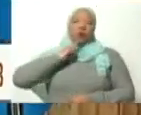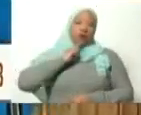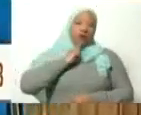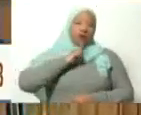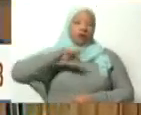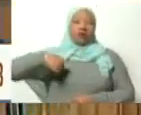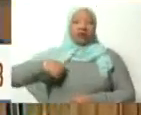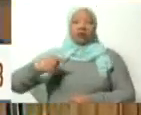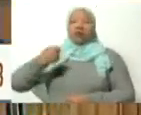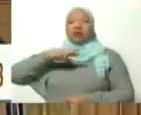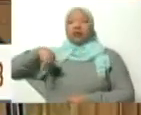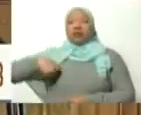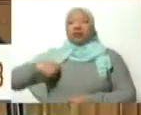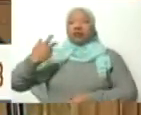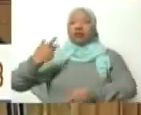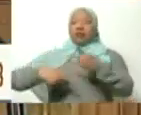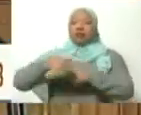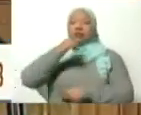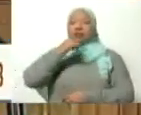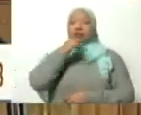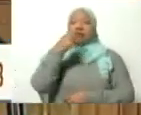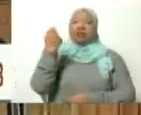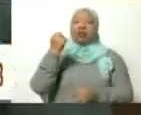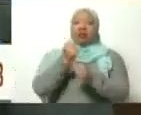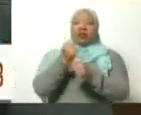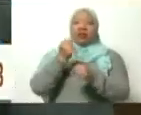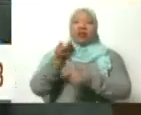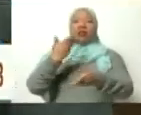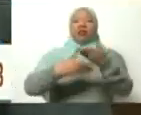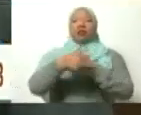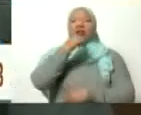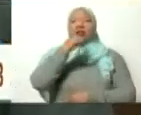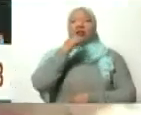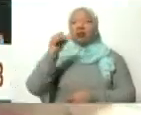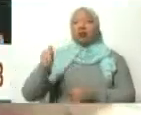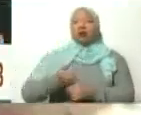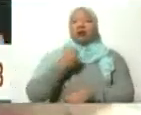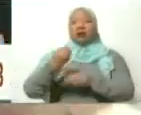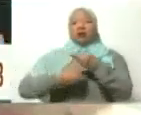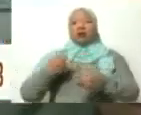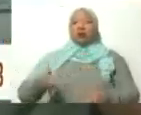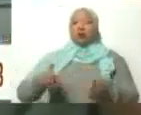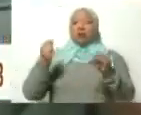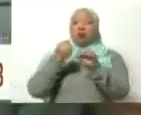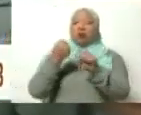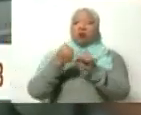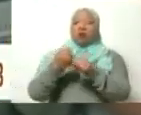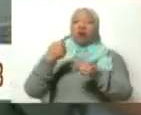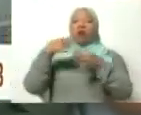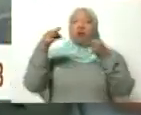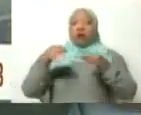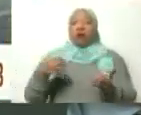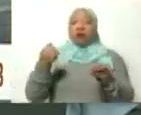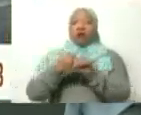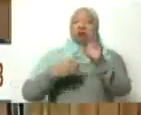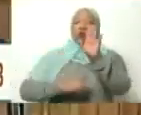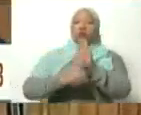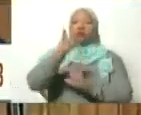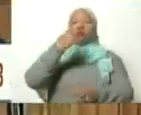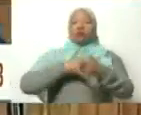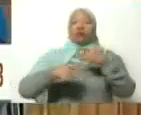nuestra moneda nacional, la soberanía monetaria, que es lo que garantiza y permitirá el verdadero desarrollo